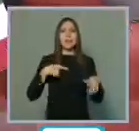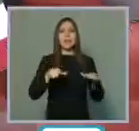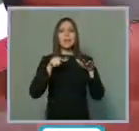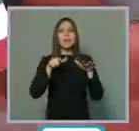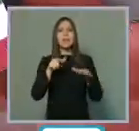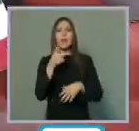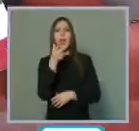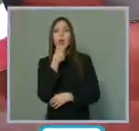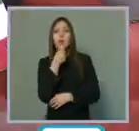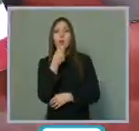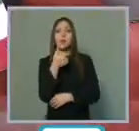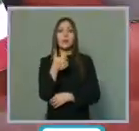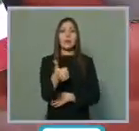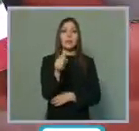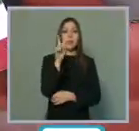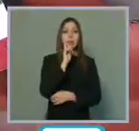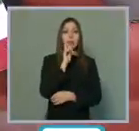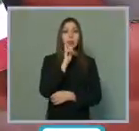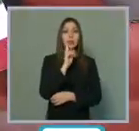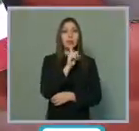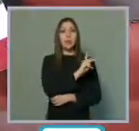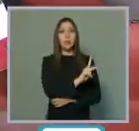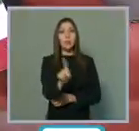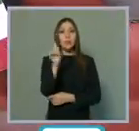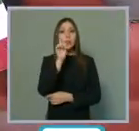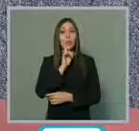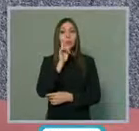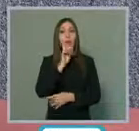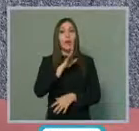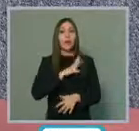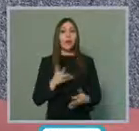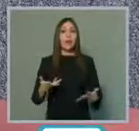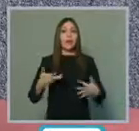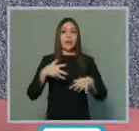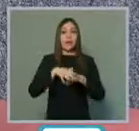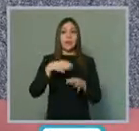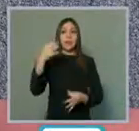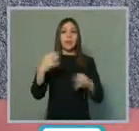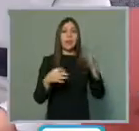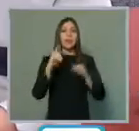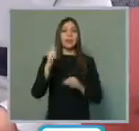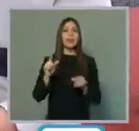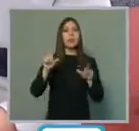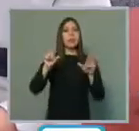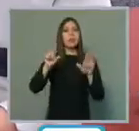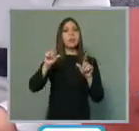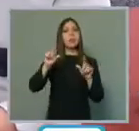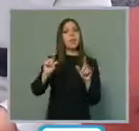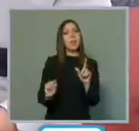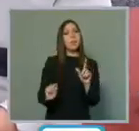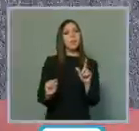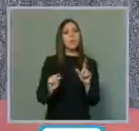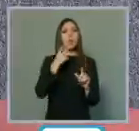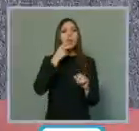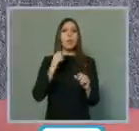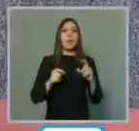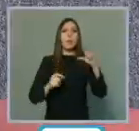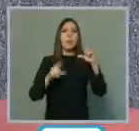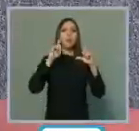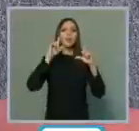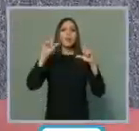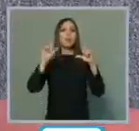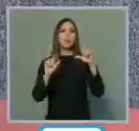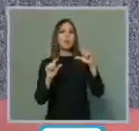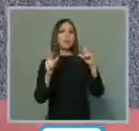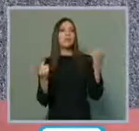mujeres. Es decir, la población de mujeres que hemos tenido la oportunidad de estar dentro del tribunal es la menor. Me preguntabas ahorita, para entrar más de lleno,